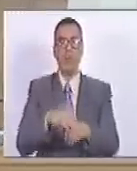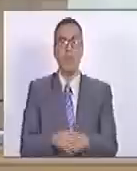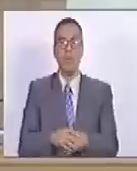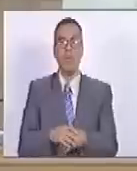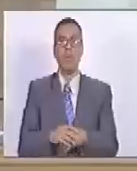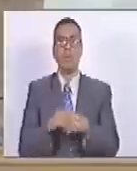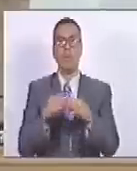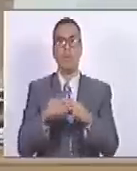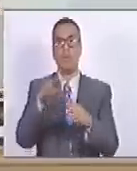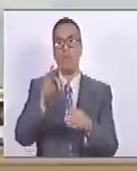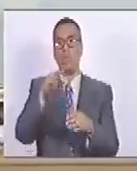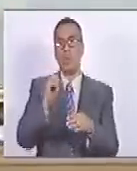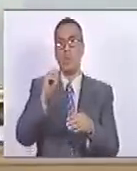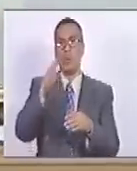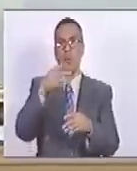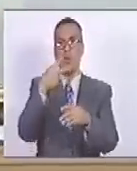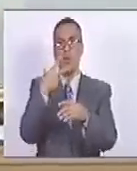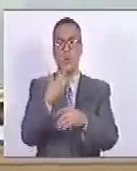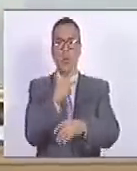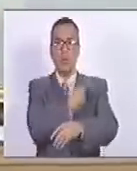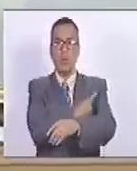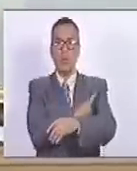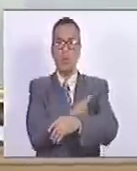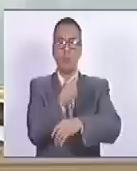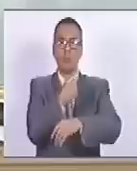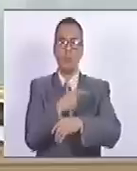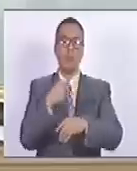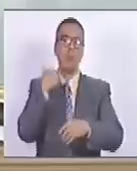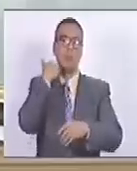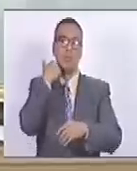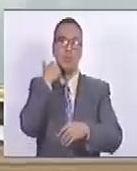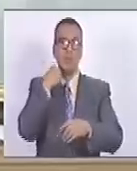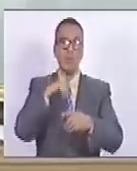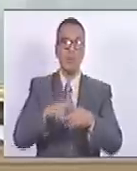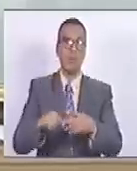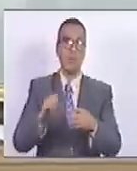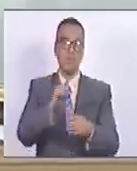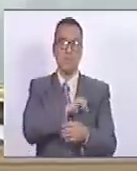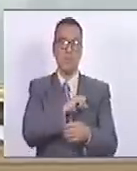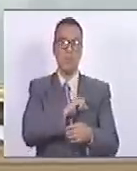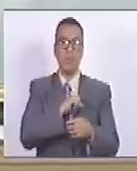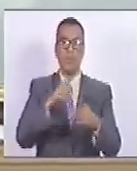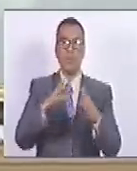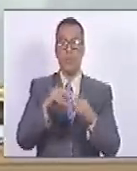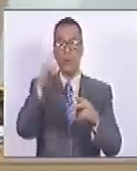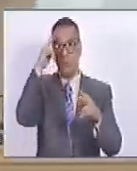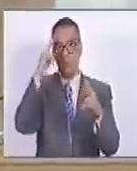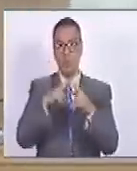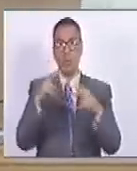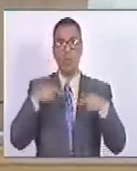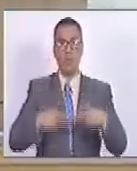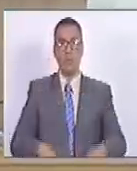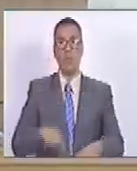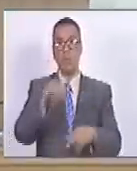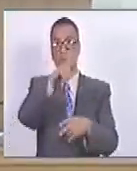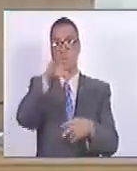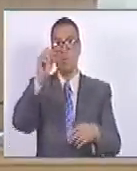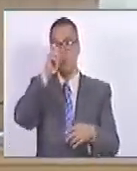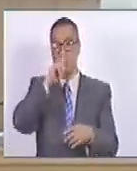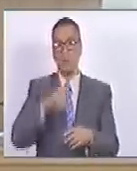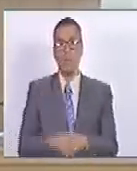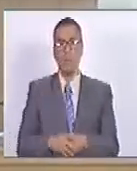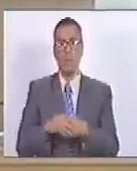mecanismo COVAX, para vacunas contra la pandemia más pavorosa que haya conocido esta humanidad en 100 años.